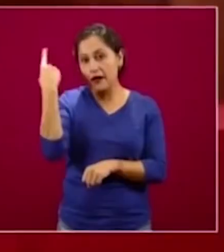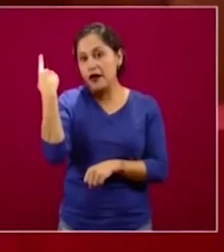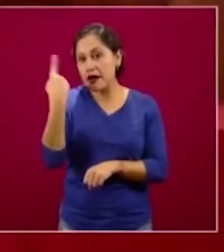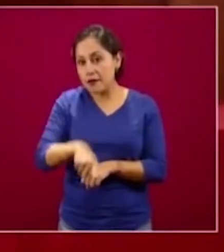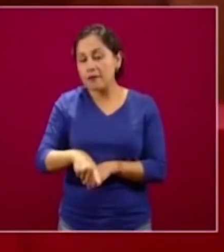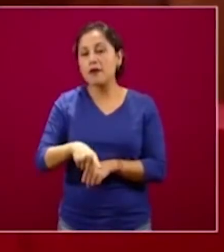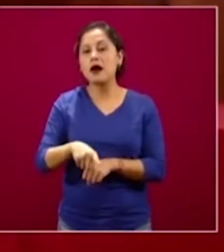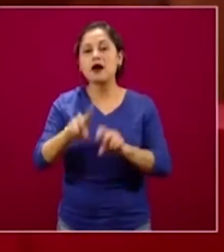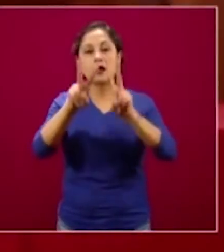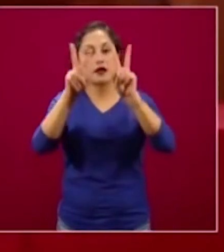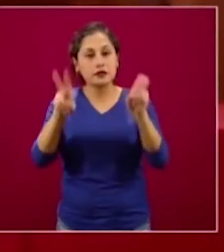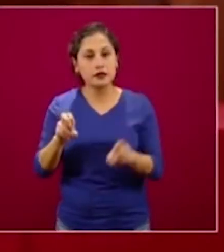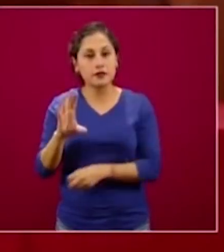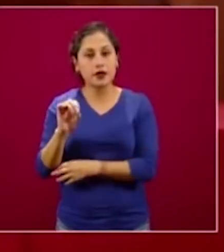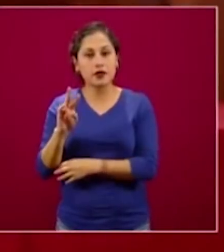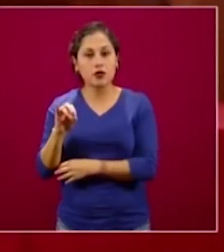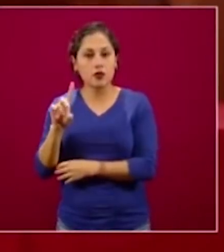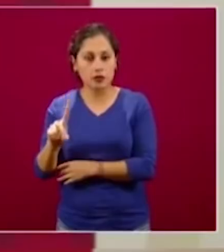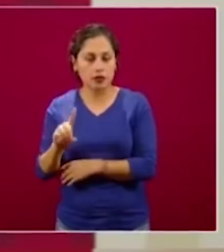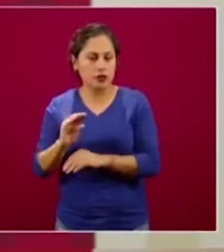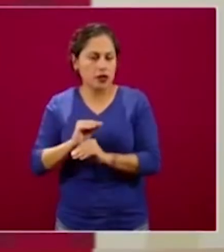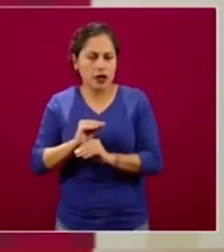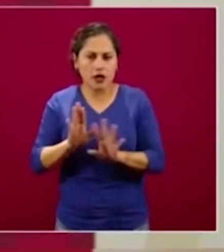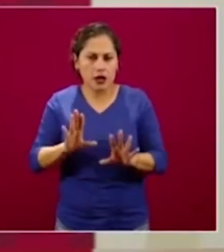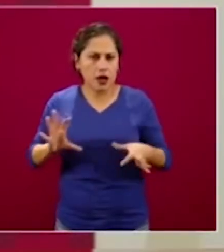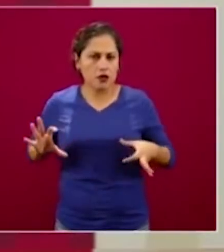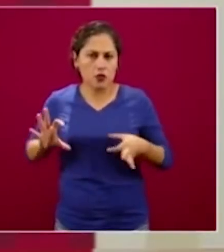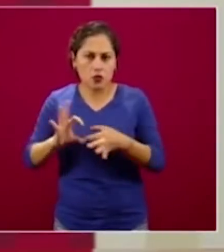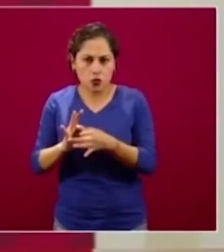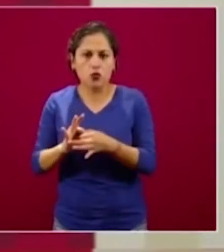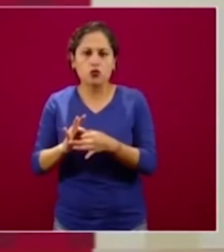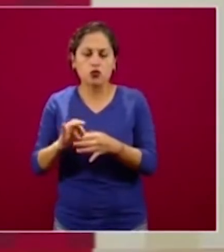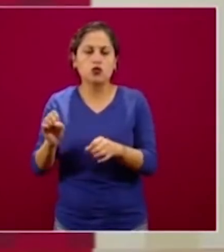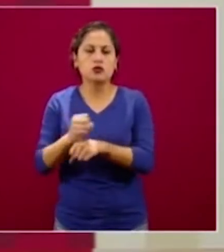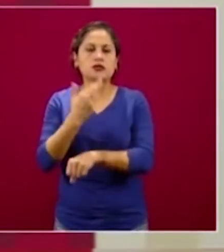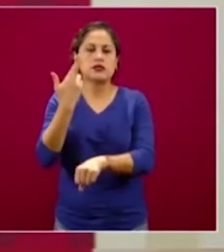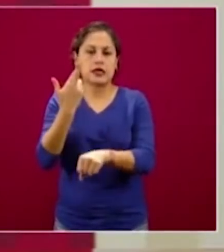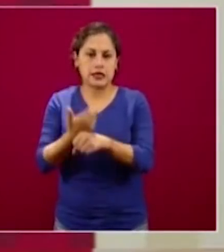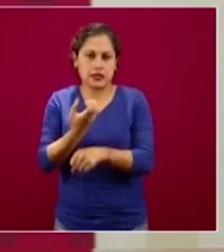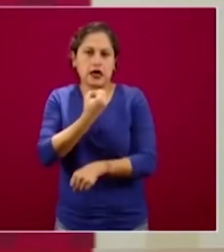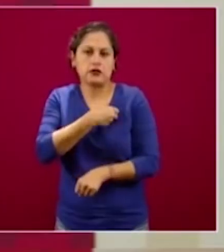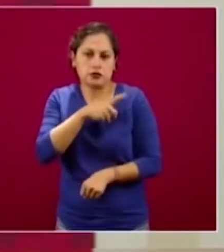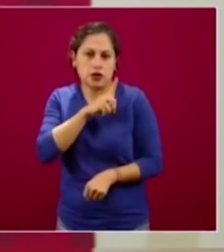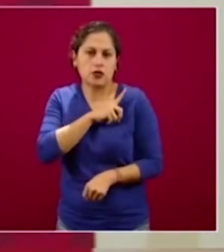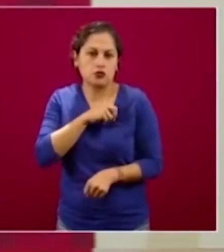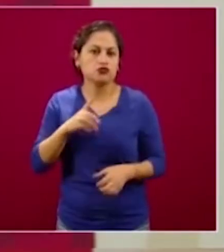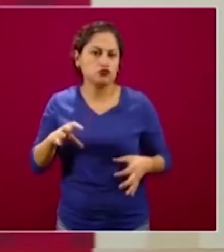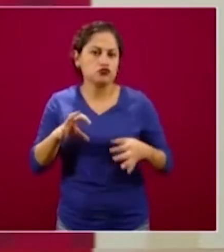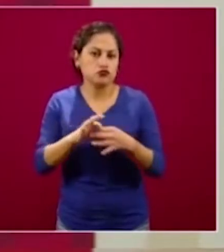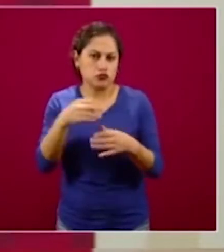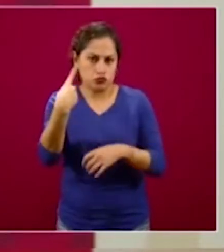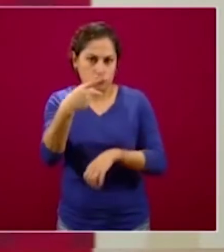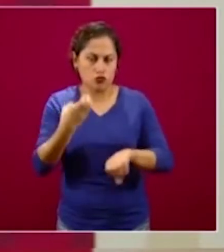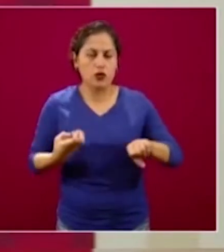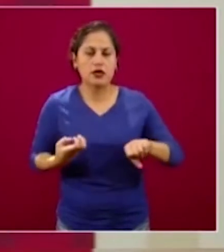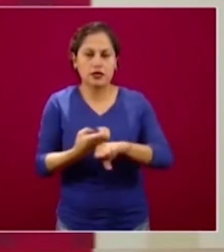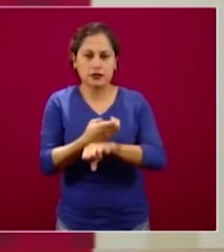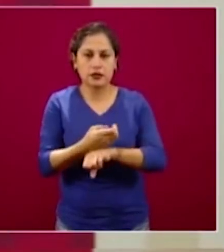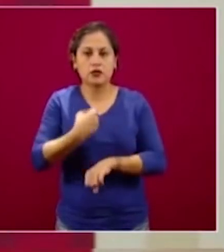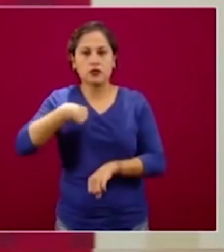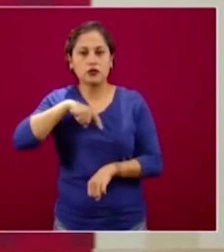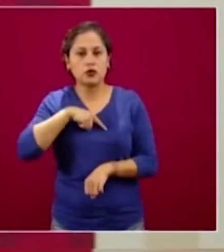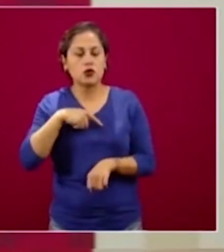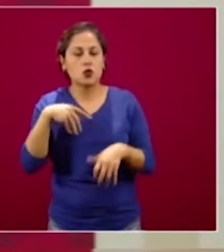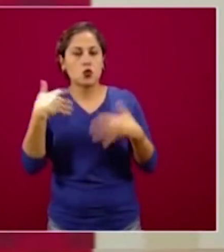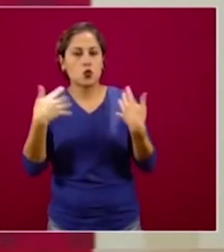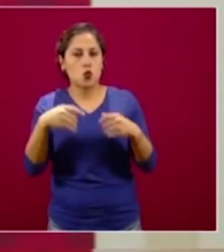atribuciones y competencias del secretario de Salud del Estado. Y nos llamó la atención, tuve el privilegio de